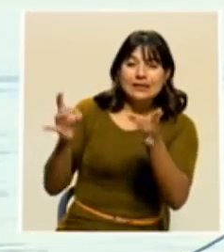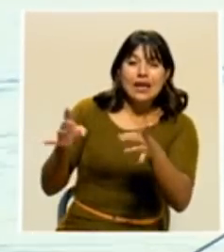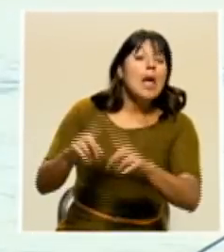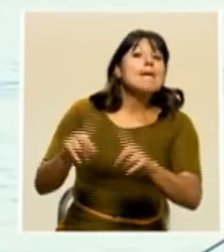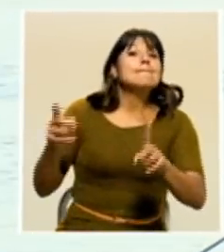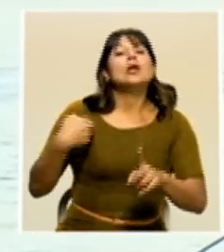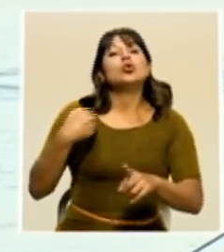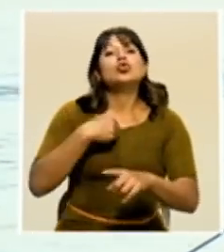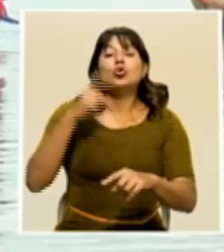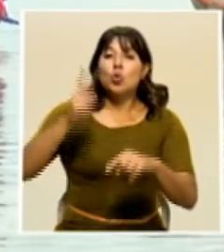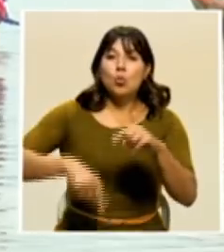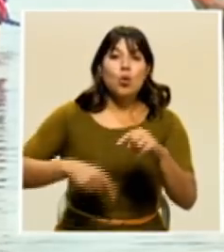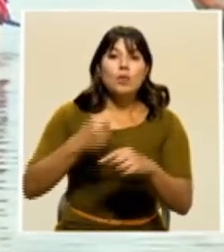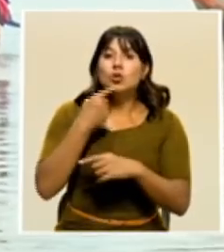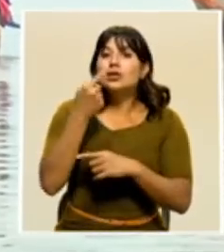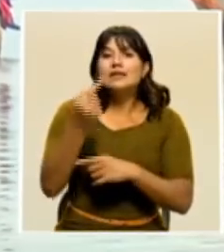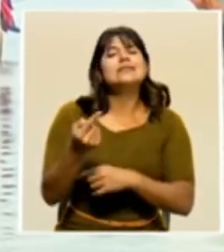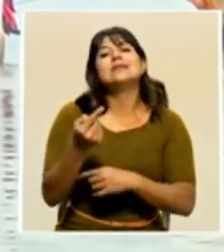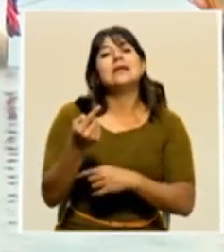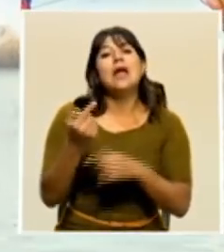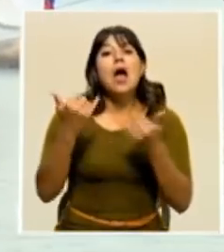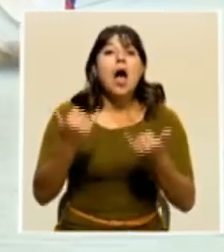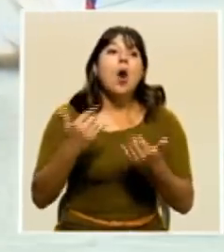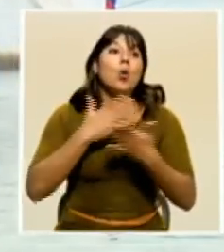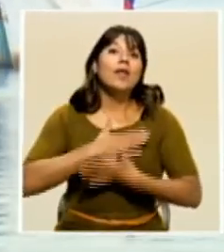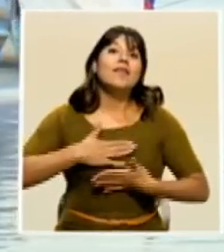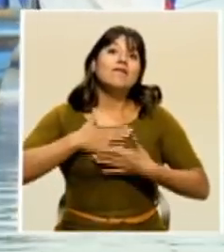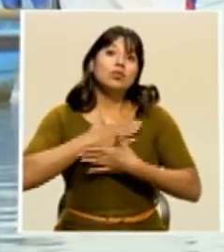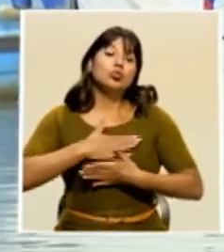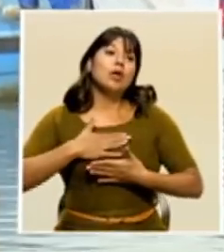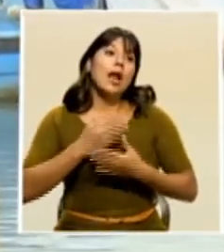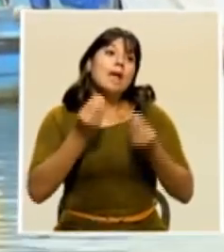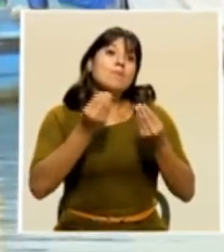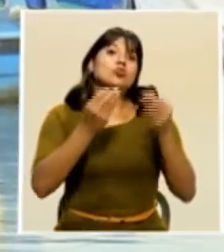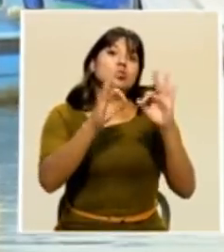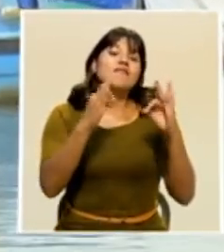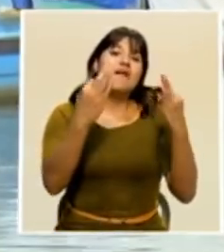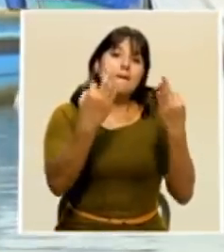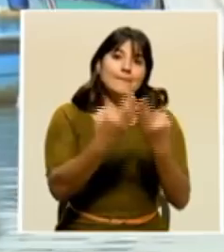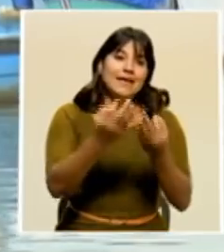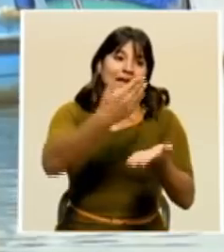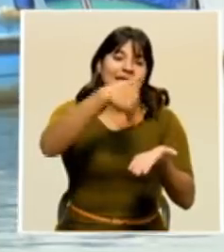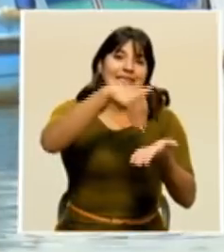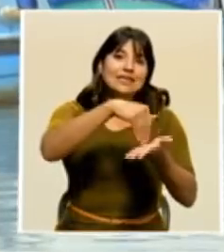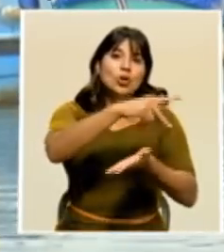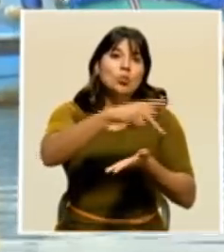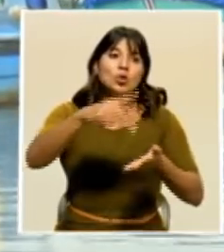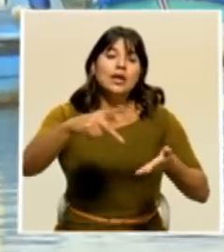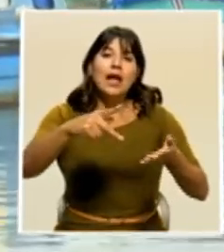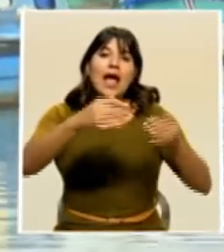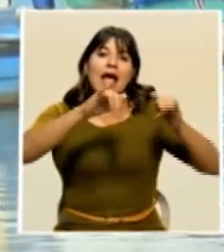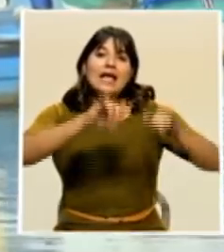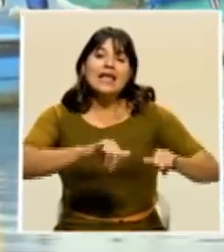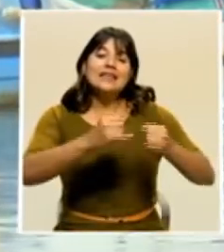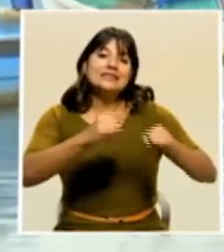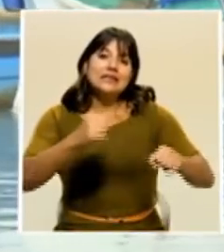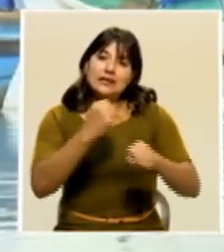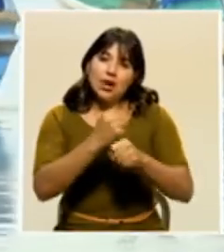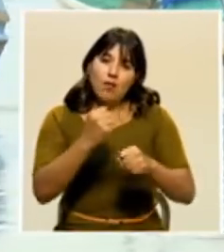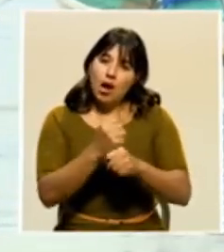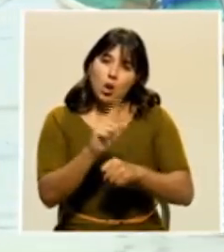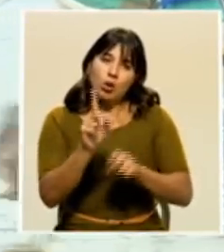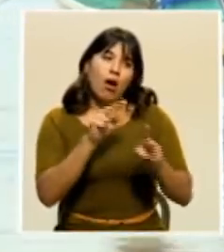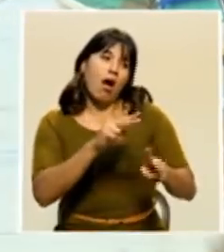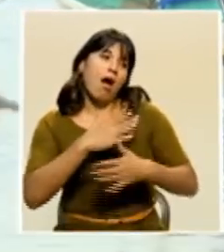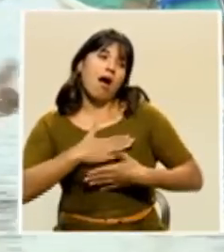vamos a disfrutar que muchas familias de la provincia de Punta Arenas, del Cantón Central, queden desempleados. Creo que es obligación del